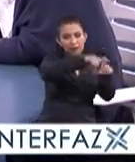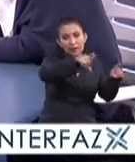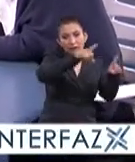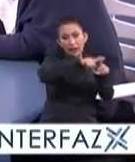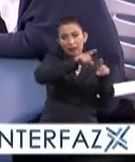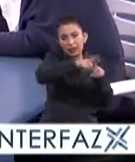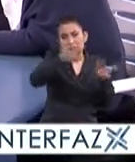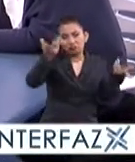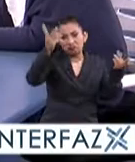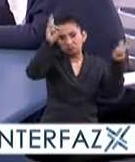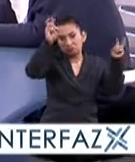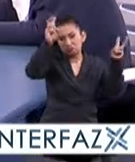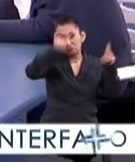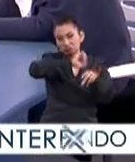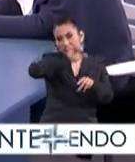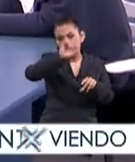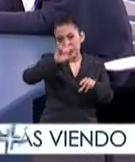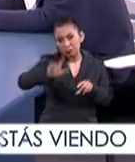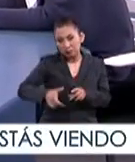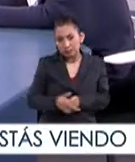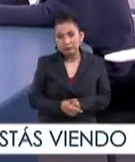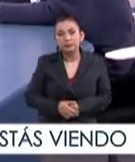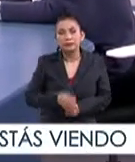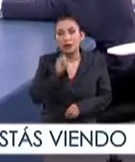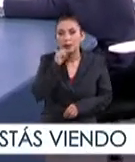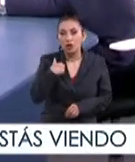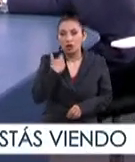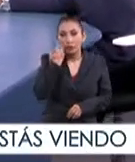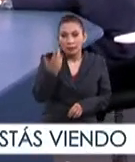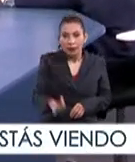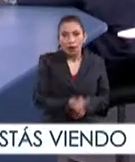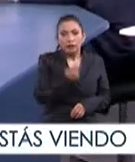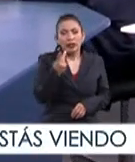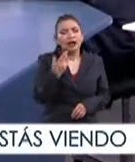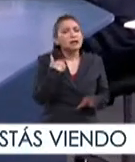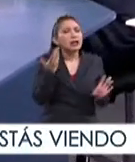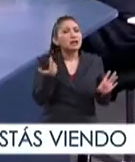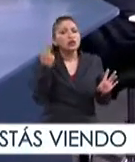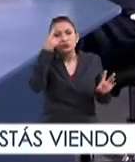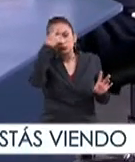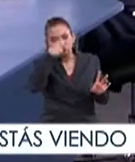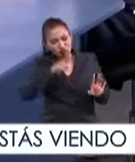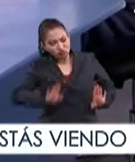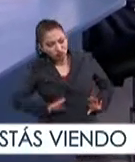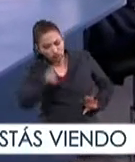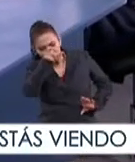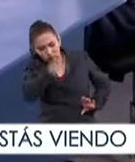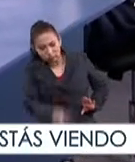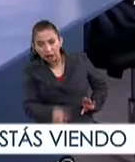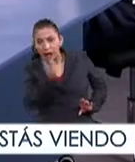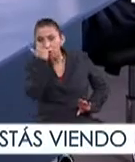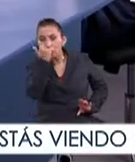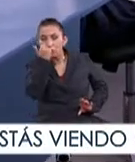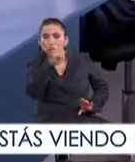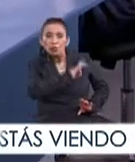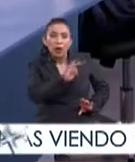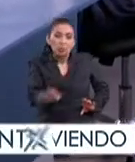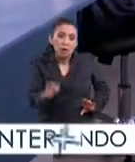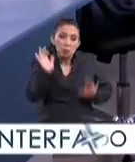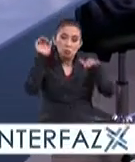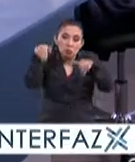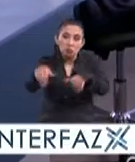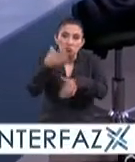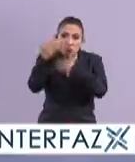varias especialidades, y pues a mí me gustaría preguntarles entonces a qué perfil de estudiantes podría